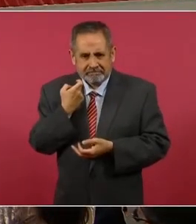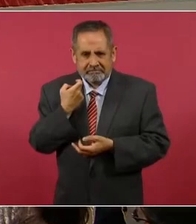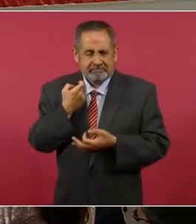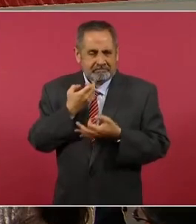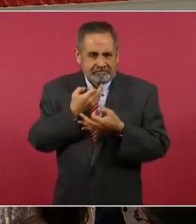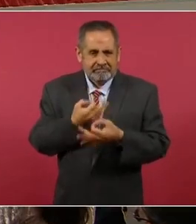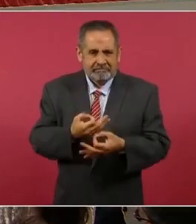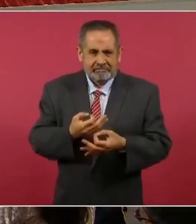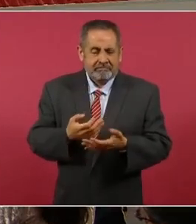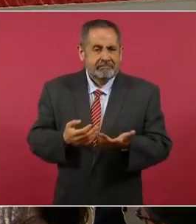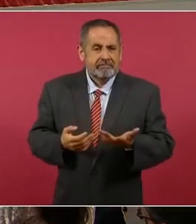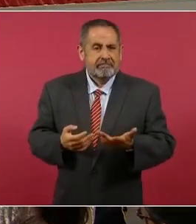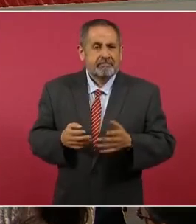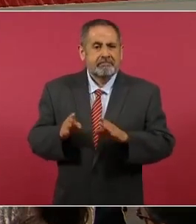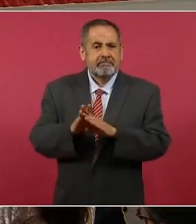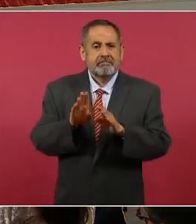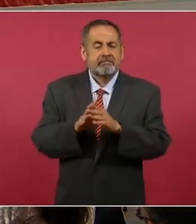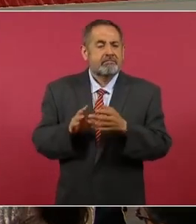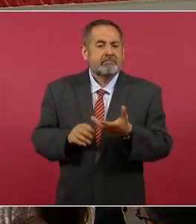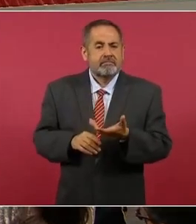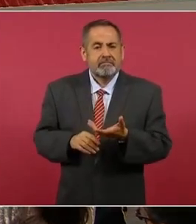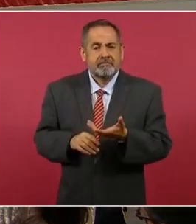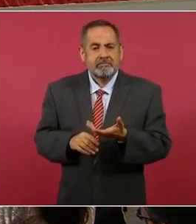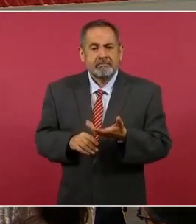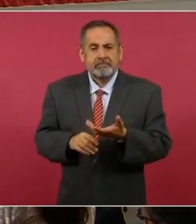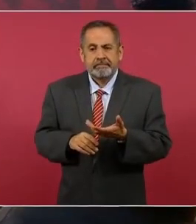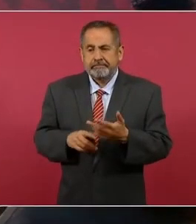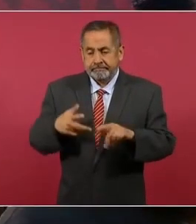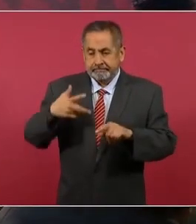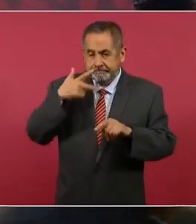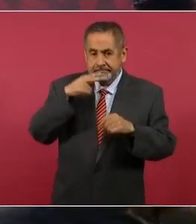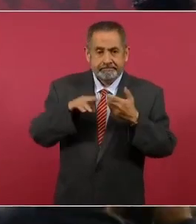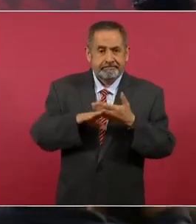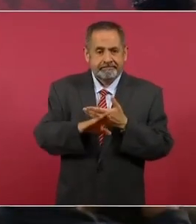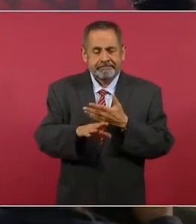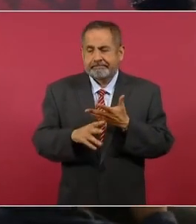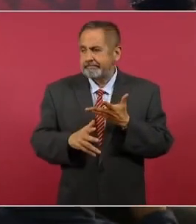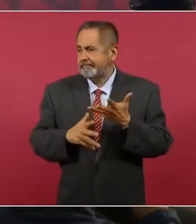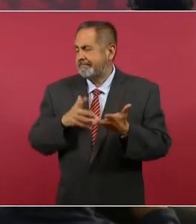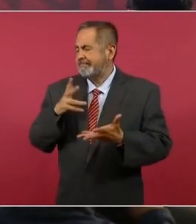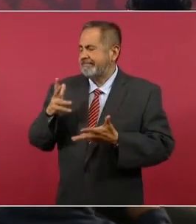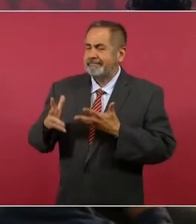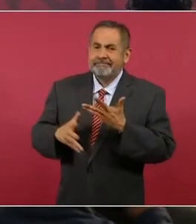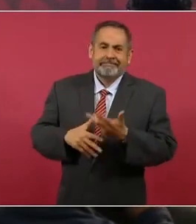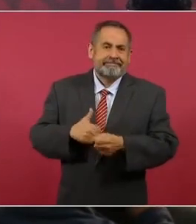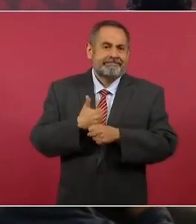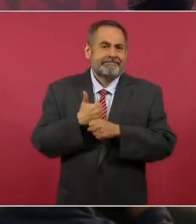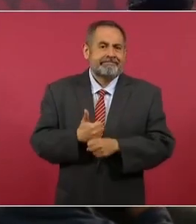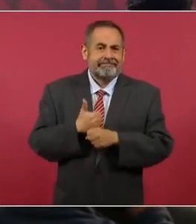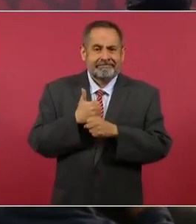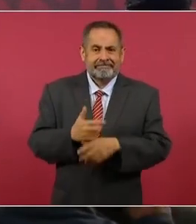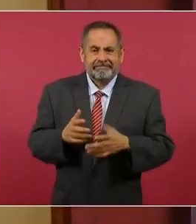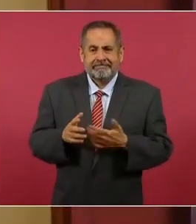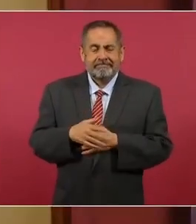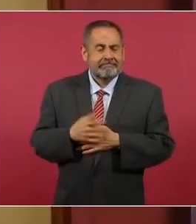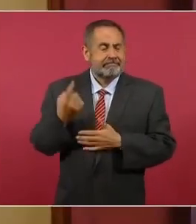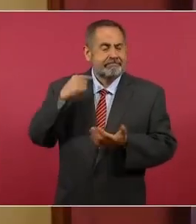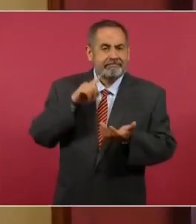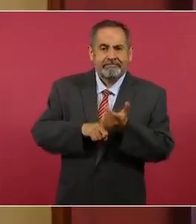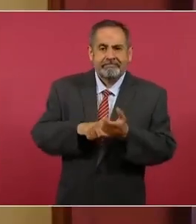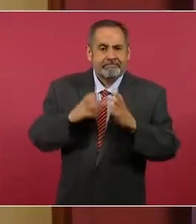abstinencia, síndrome de abstinencia que causan cuando se carece ya de la droga y se es una persona con la